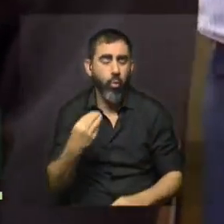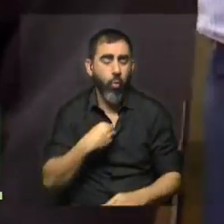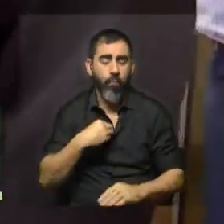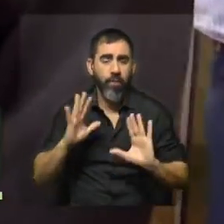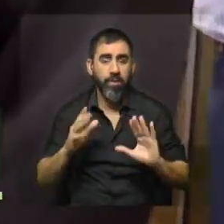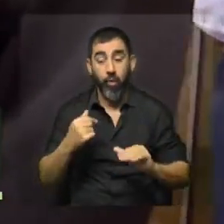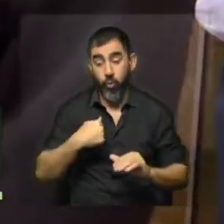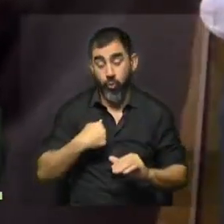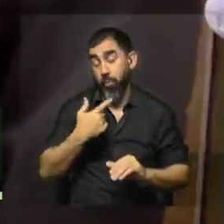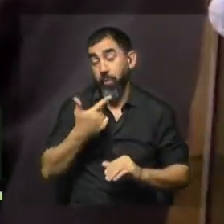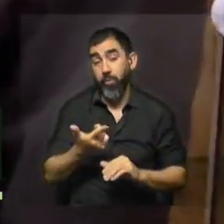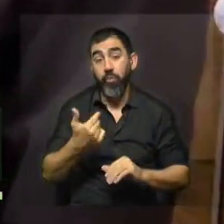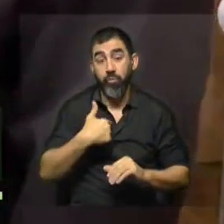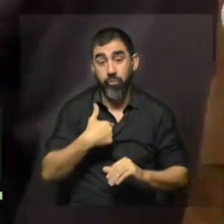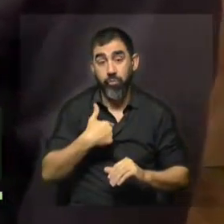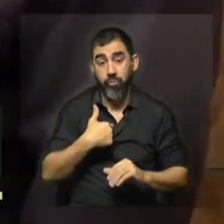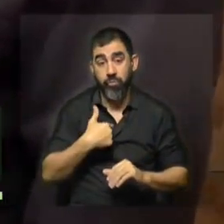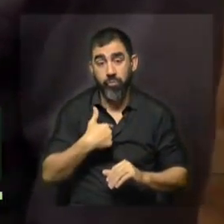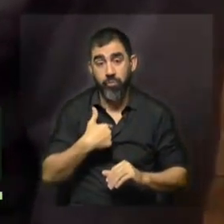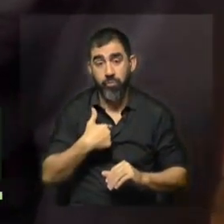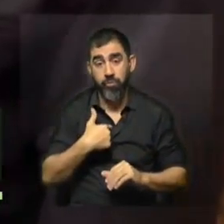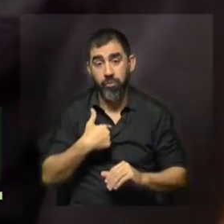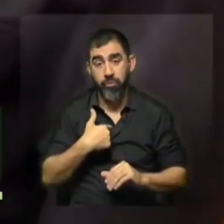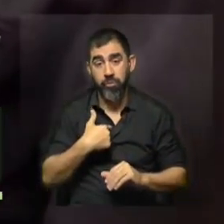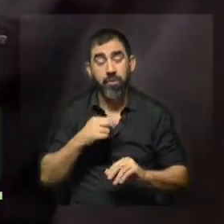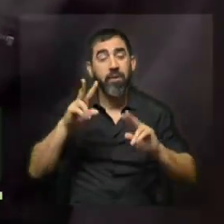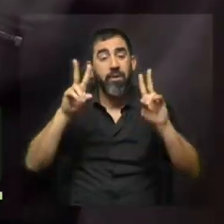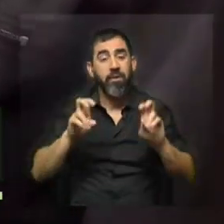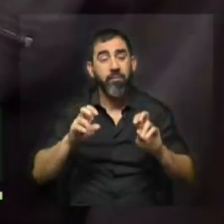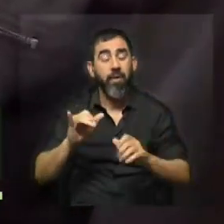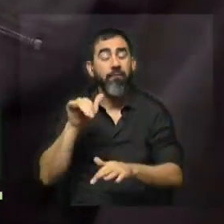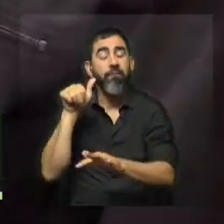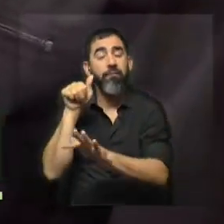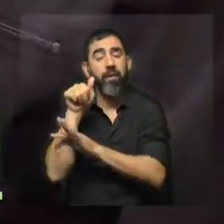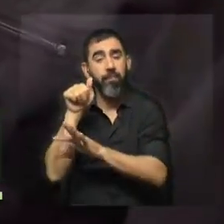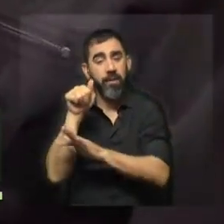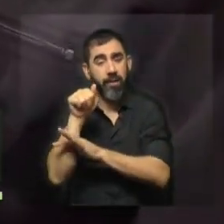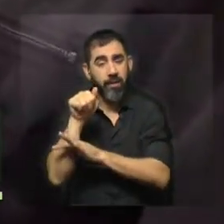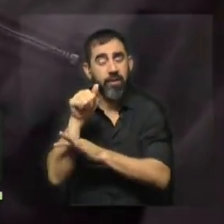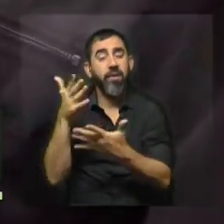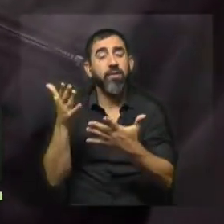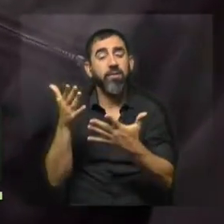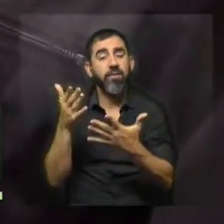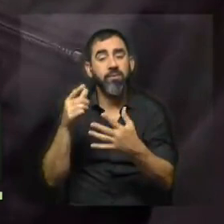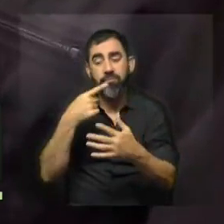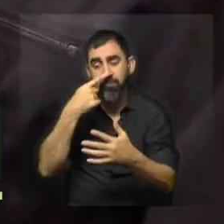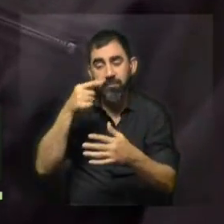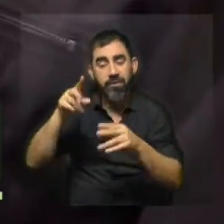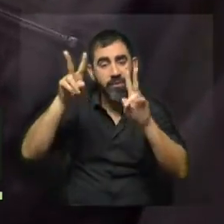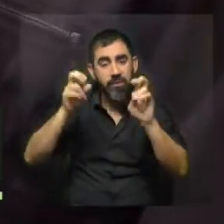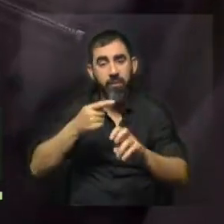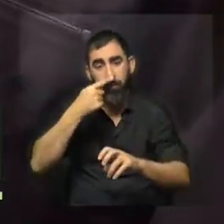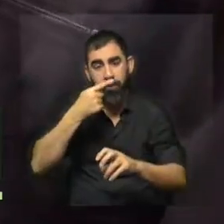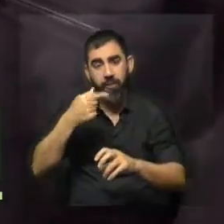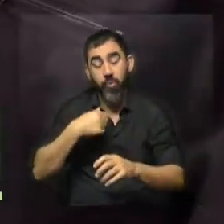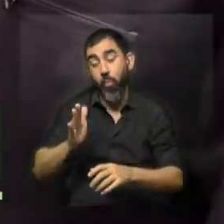Y en mi caso es porque yo tengo estoy como en el tema feminista y me estoy muy interesada por esos temas porque